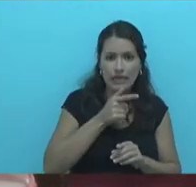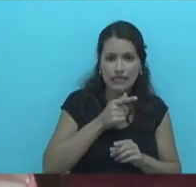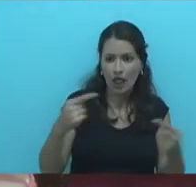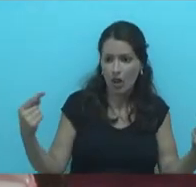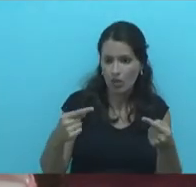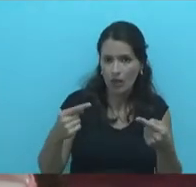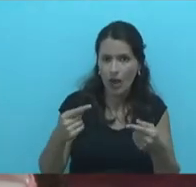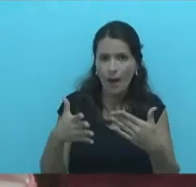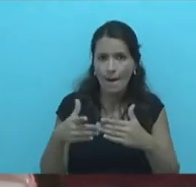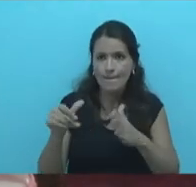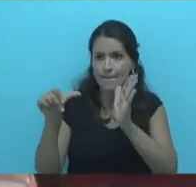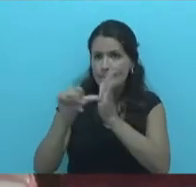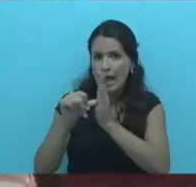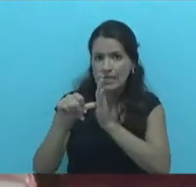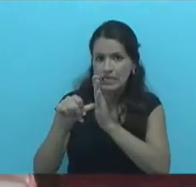es Venezuela.